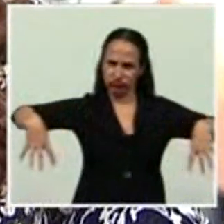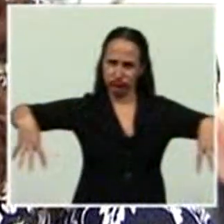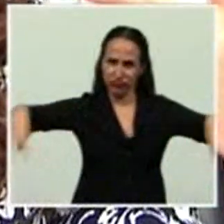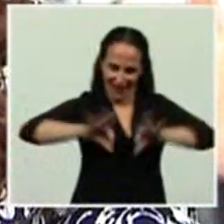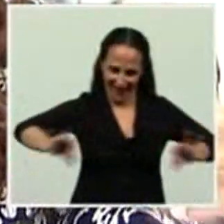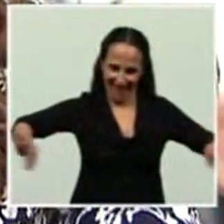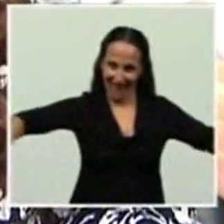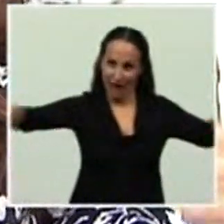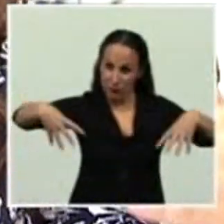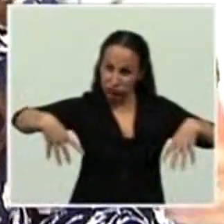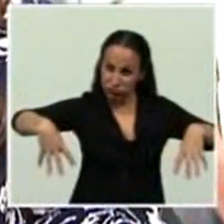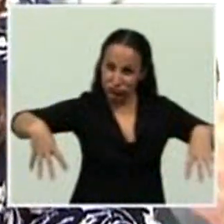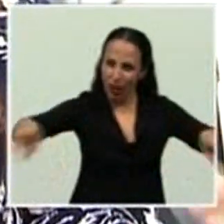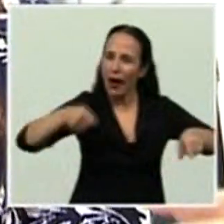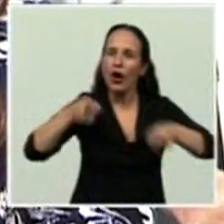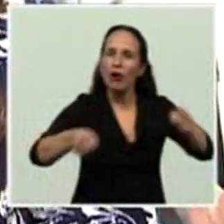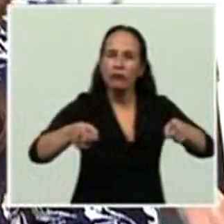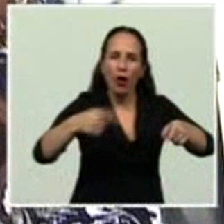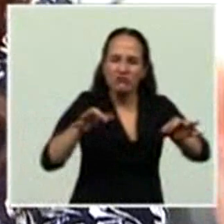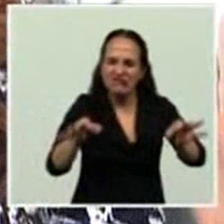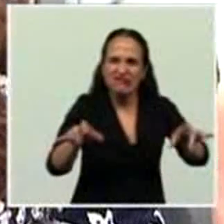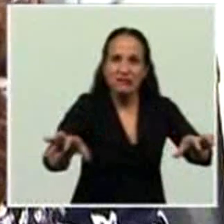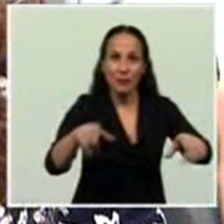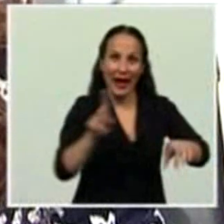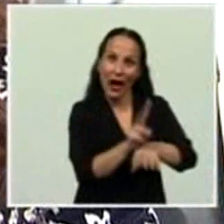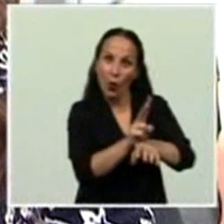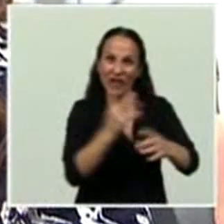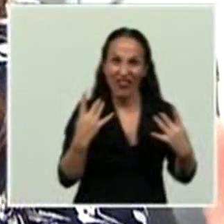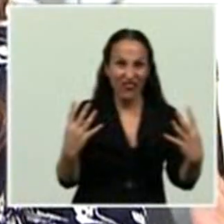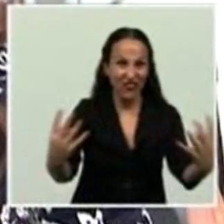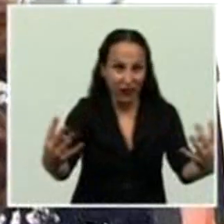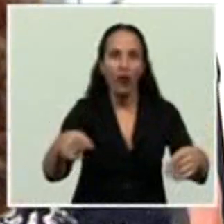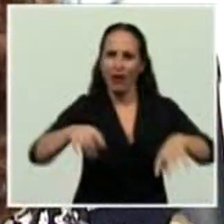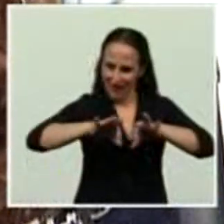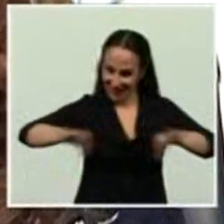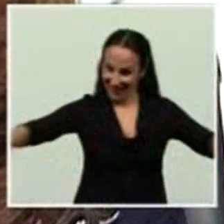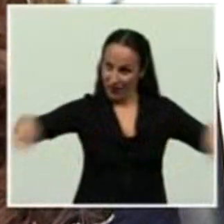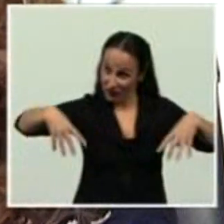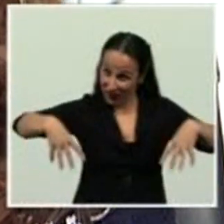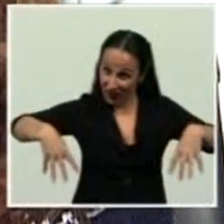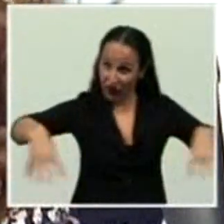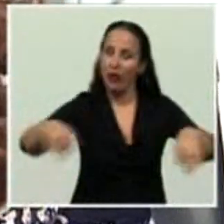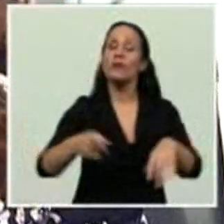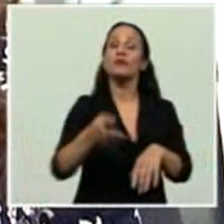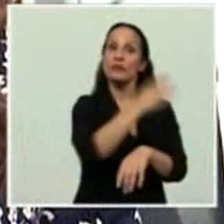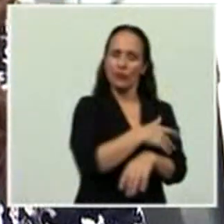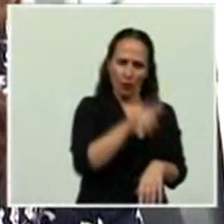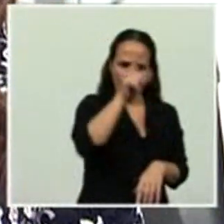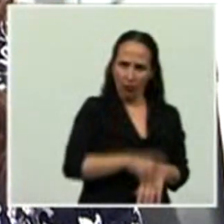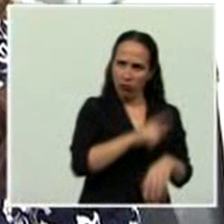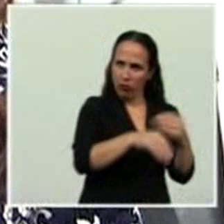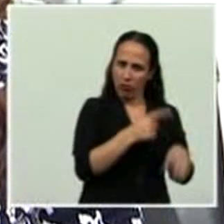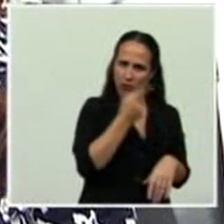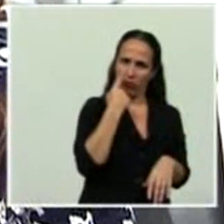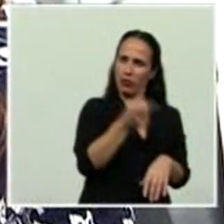herbicidas los agroquímicos para la cosecha bueno esos botalones hasta que esta gente descubrió que se podían